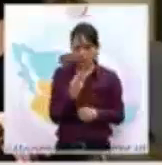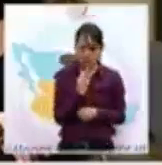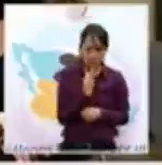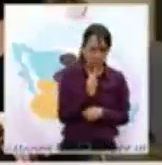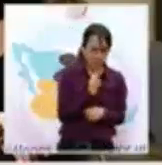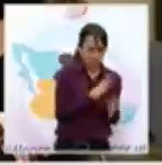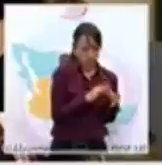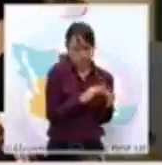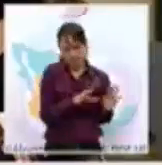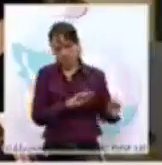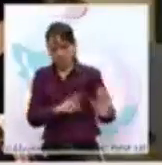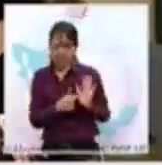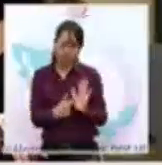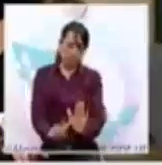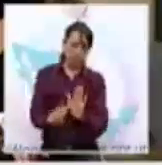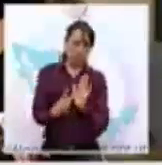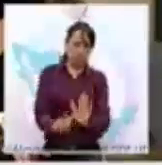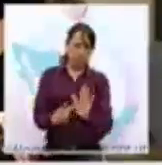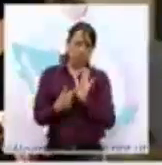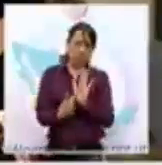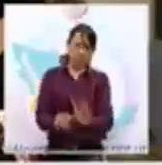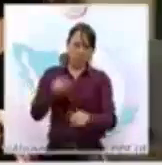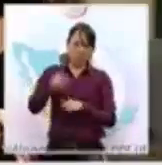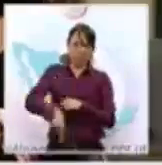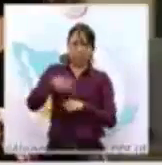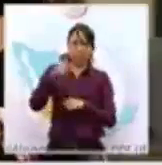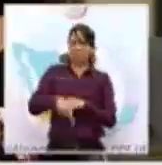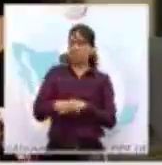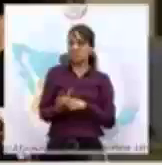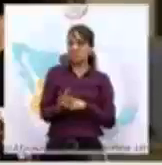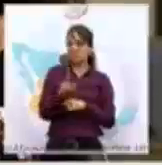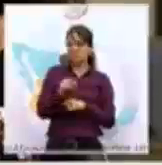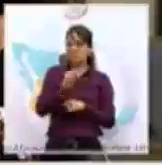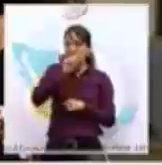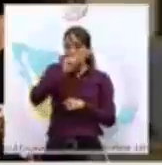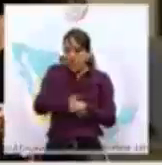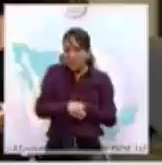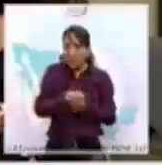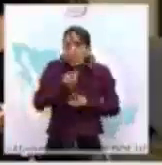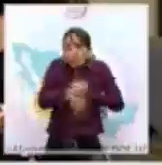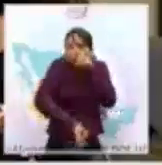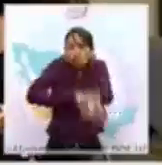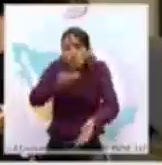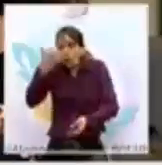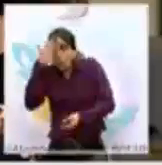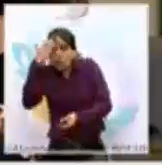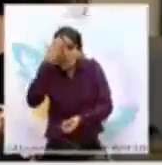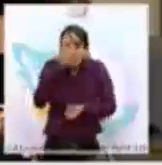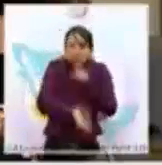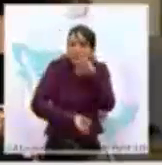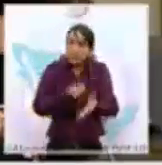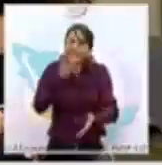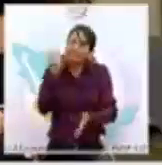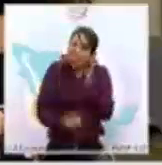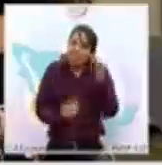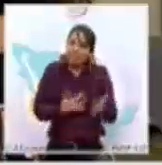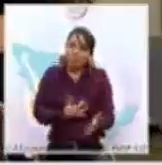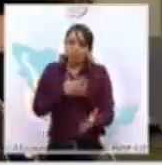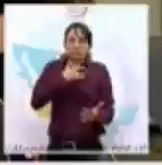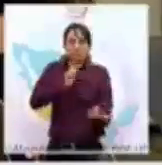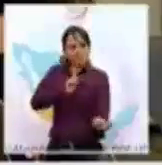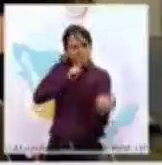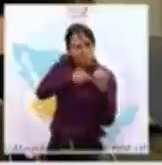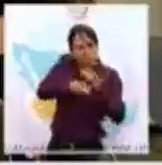o repetir conocimientos, tiene que ver con la parte cognitiva, la parte afectiva y la parte de la socialización. Y